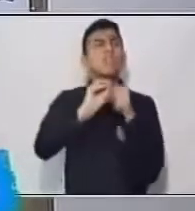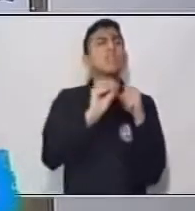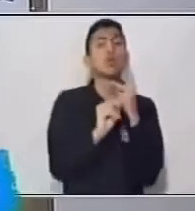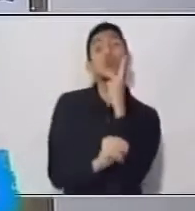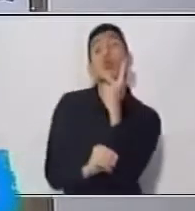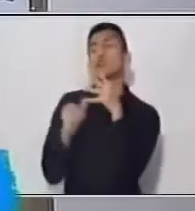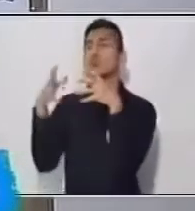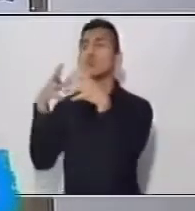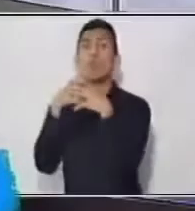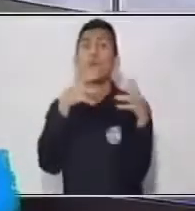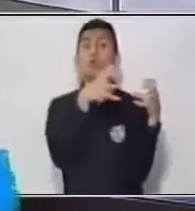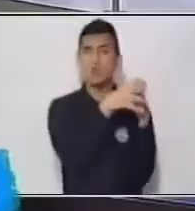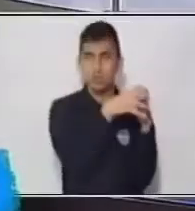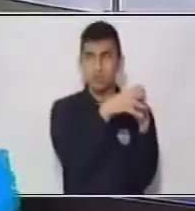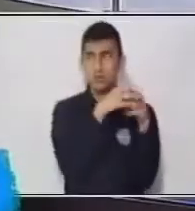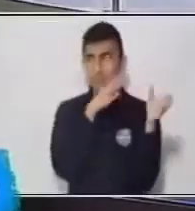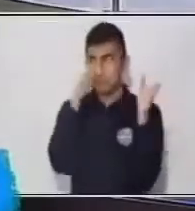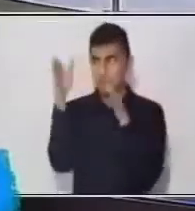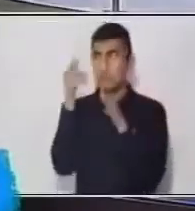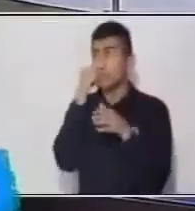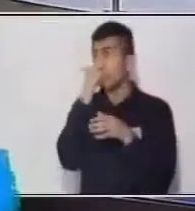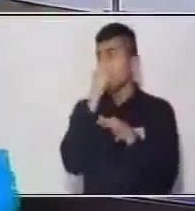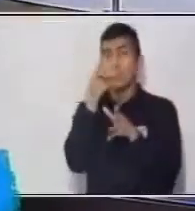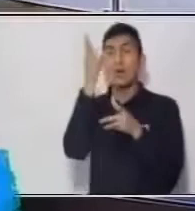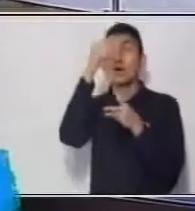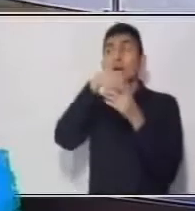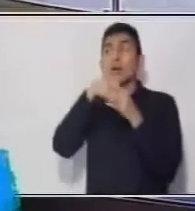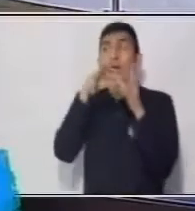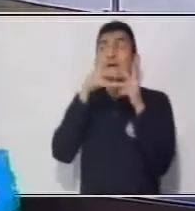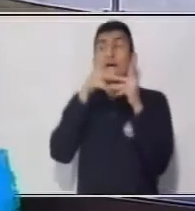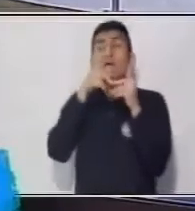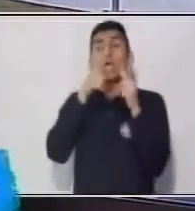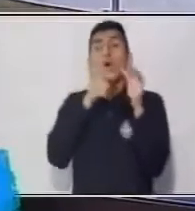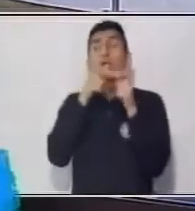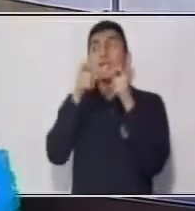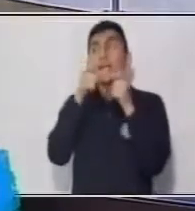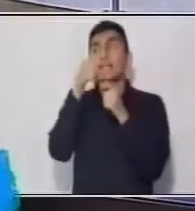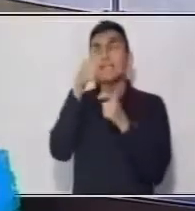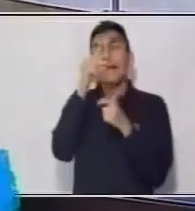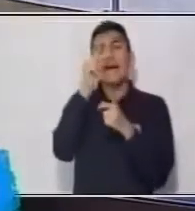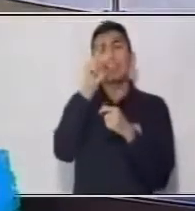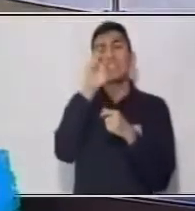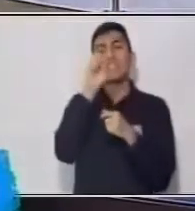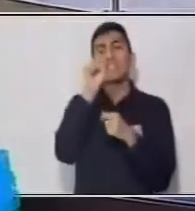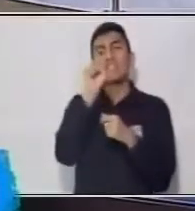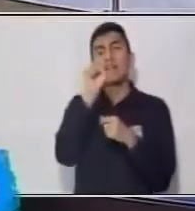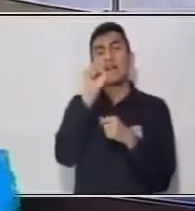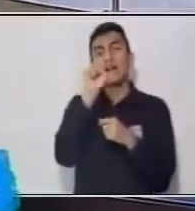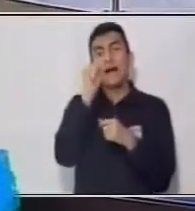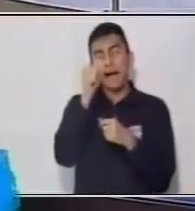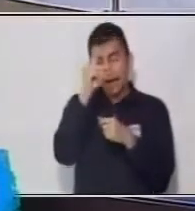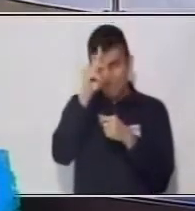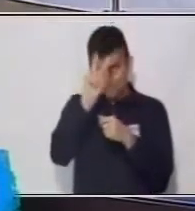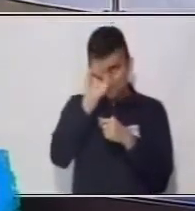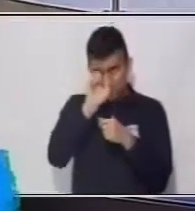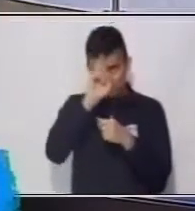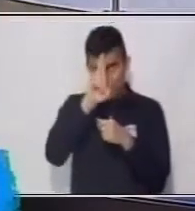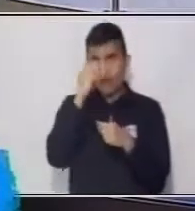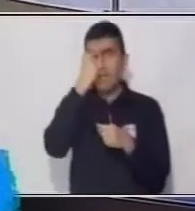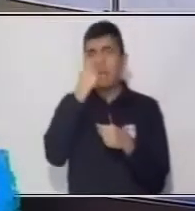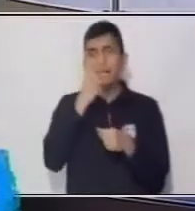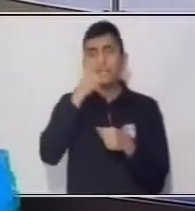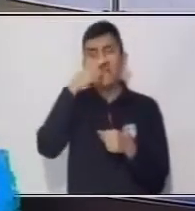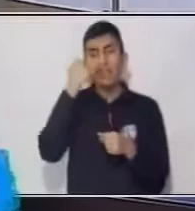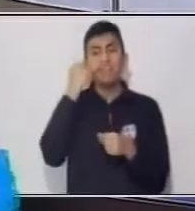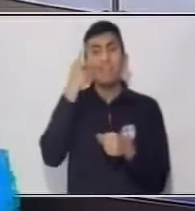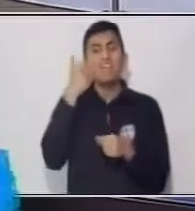también están las oraciones coordinadas adversativas, que estas expresan oposición o exclusión,